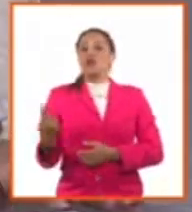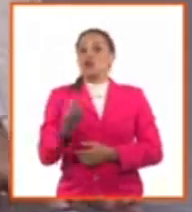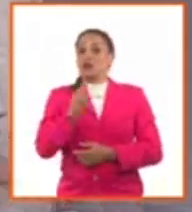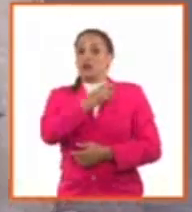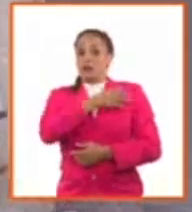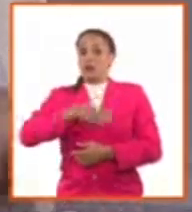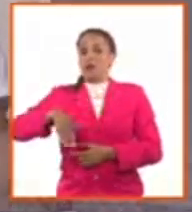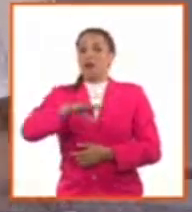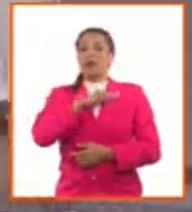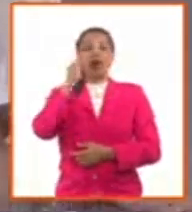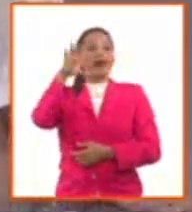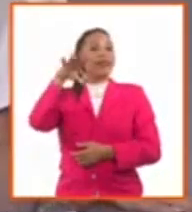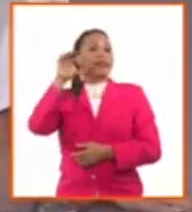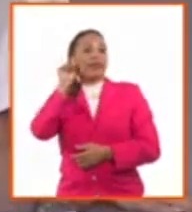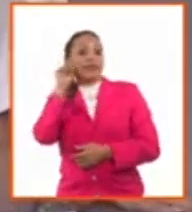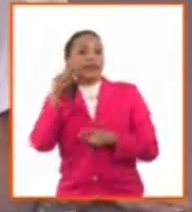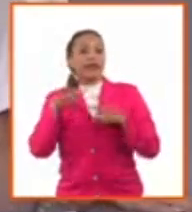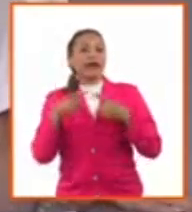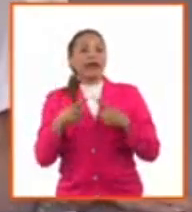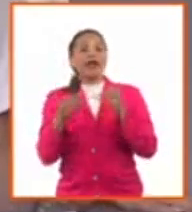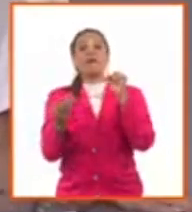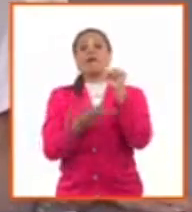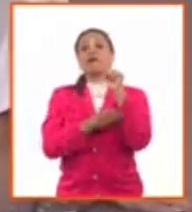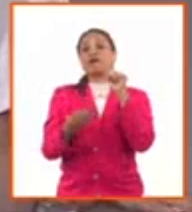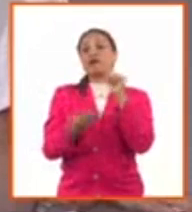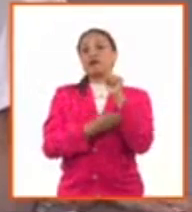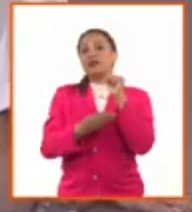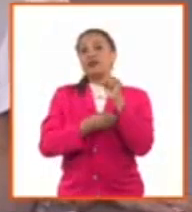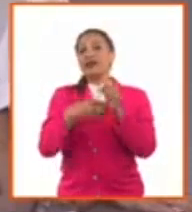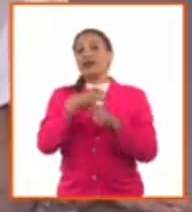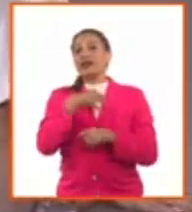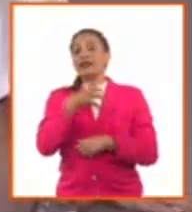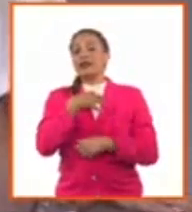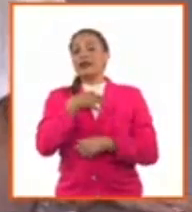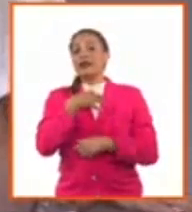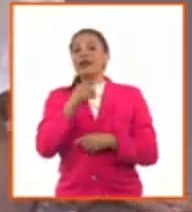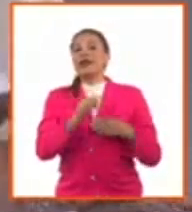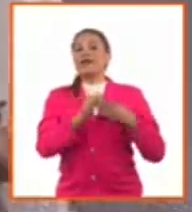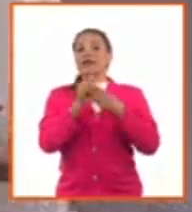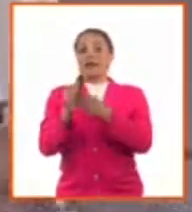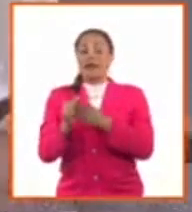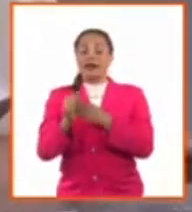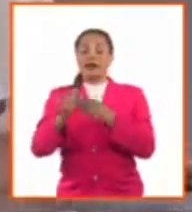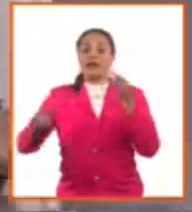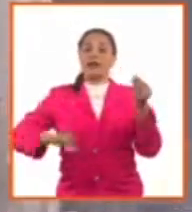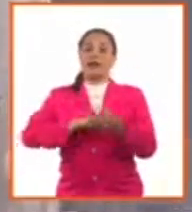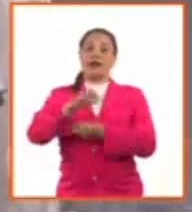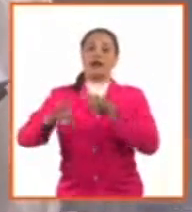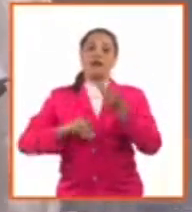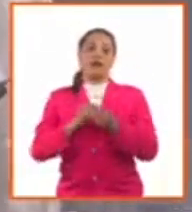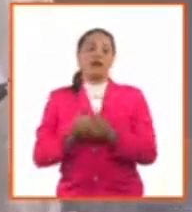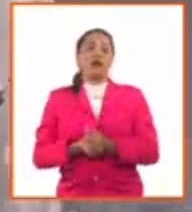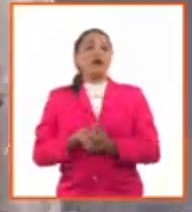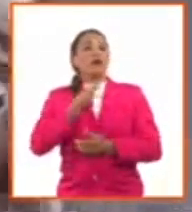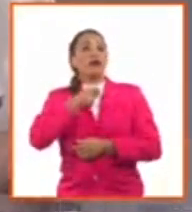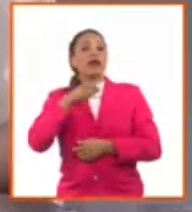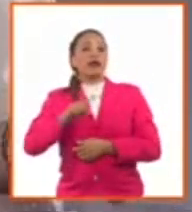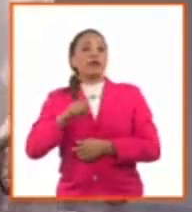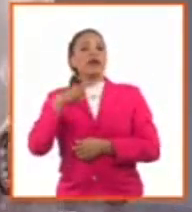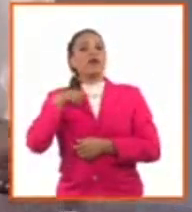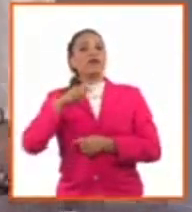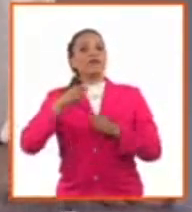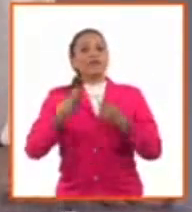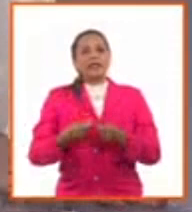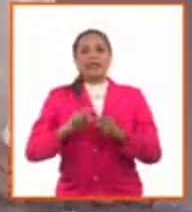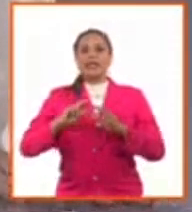nuestra población comprenda las inmensas potencialidades que tiene para ser protagonistas de sus propios cambios. Si hay algo en lo que hemos